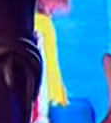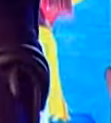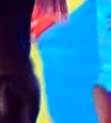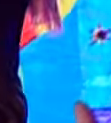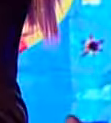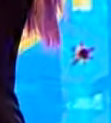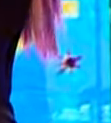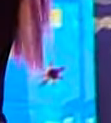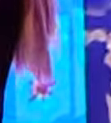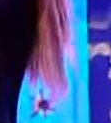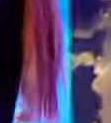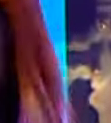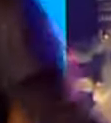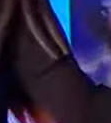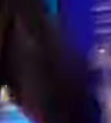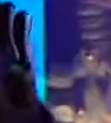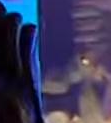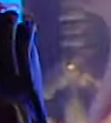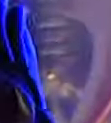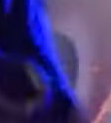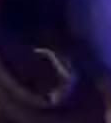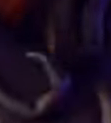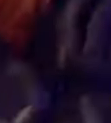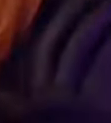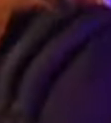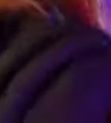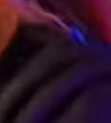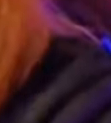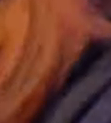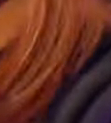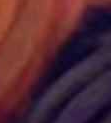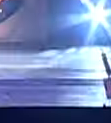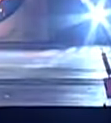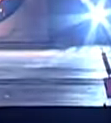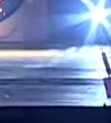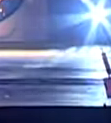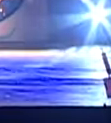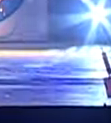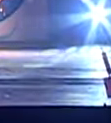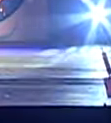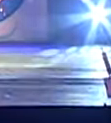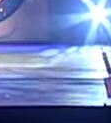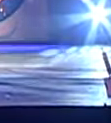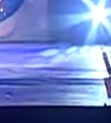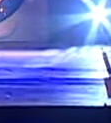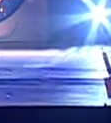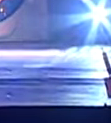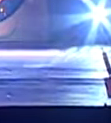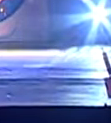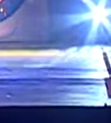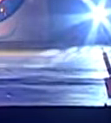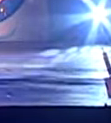Algo fugaz y un tanto artificial, como un flash